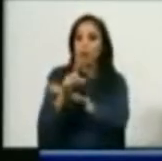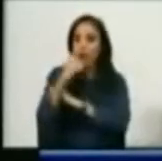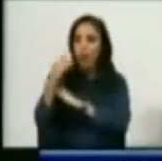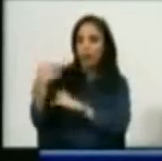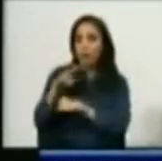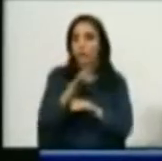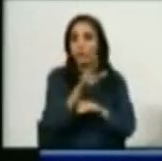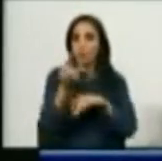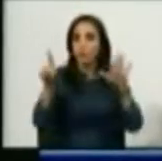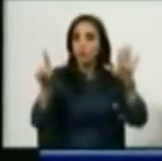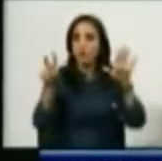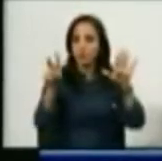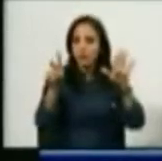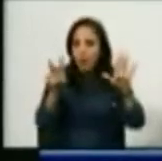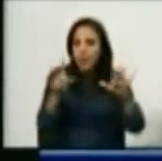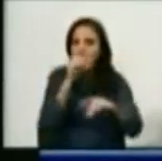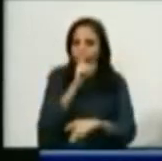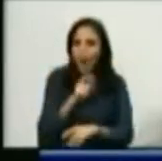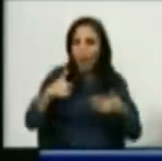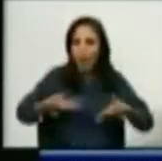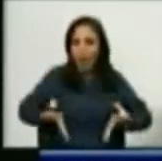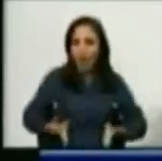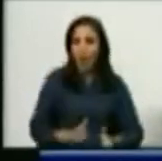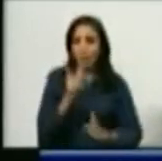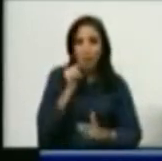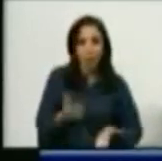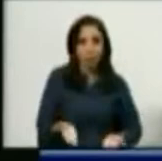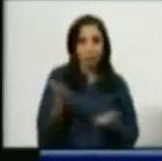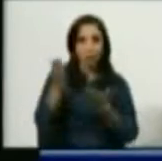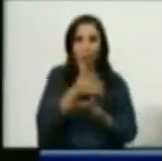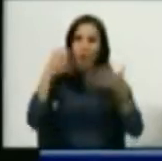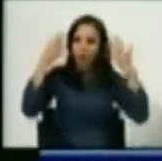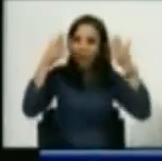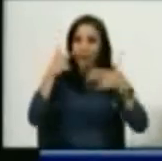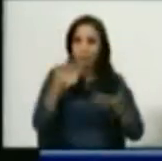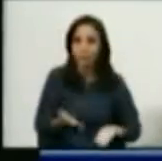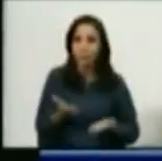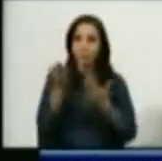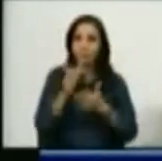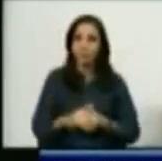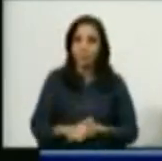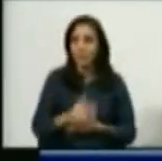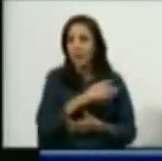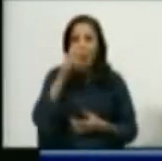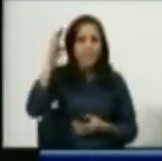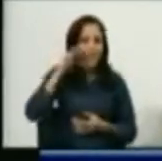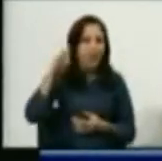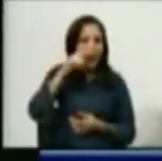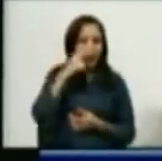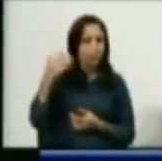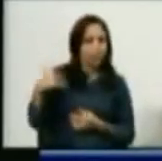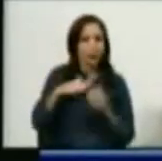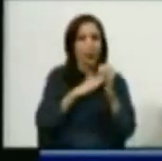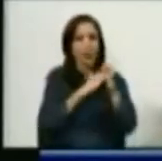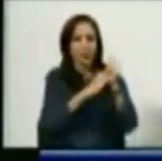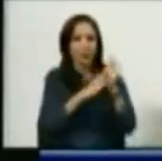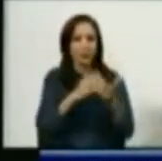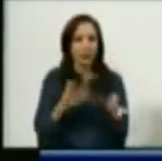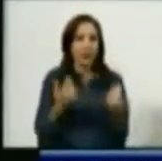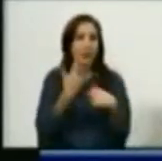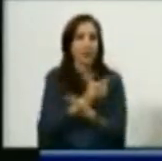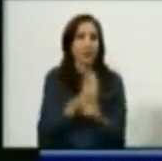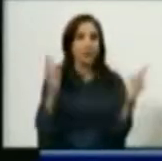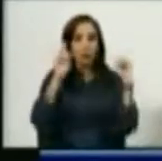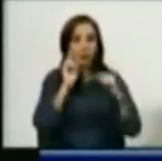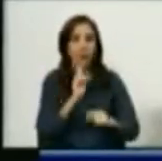237 años nace en Caracas el escritorio educadora Andrés Bello fue maestro al libertador Simón Bolívar y uno de los